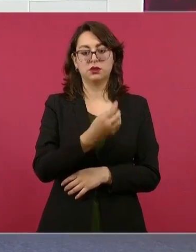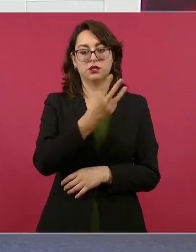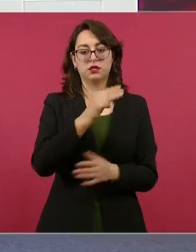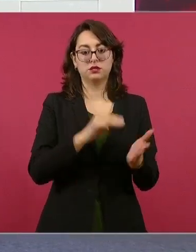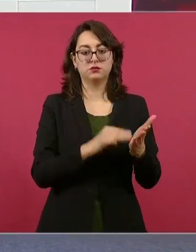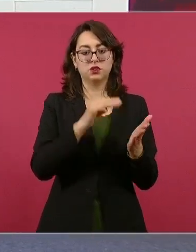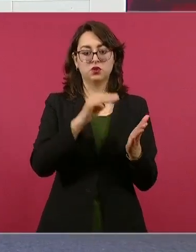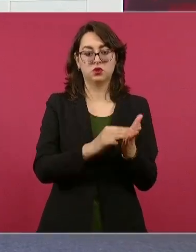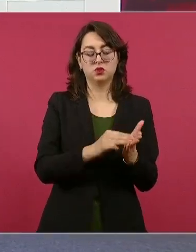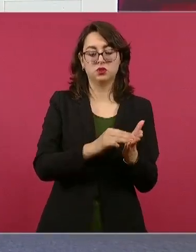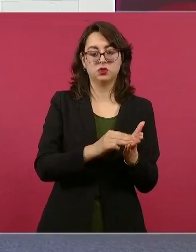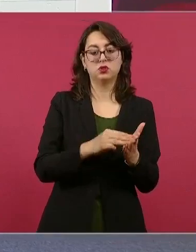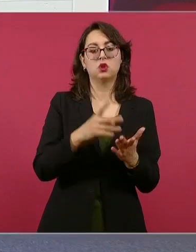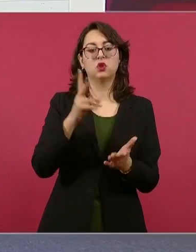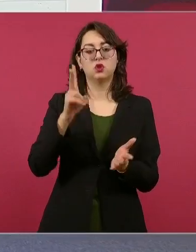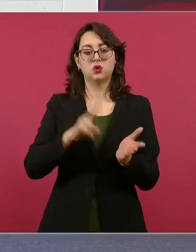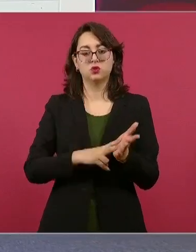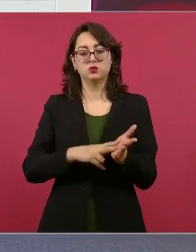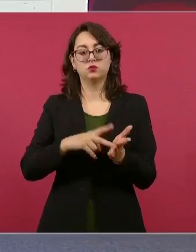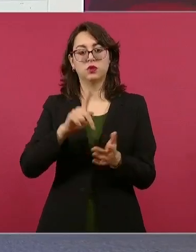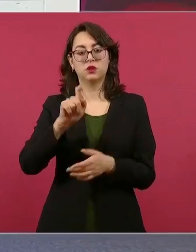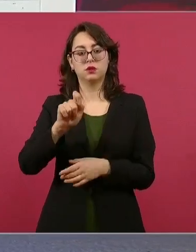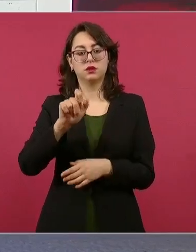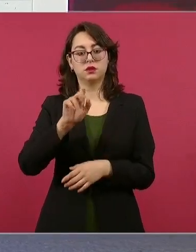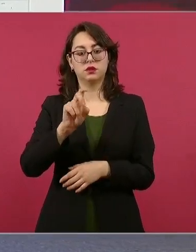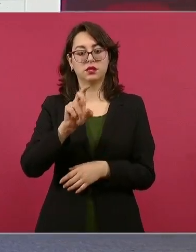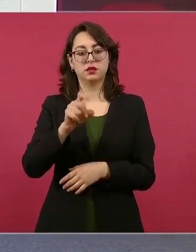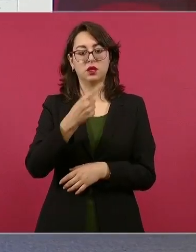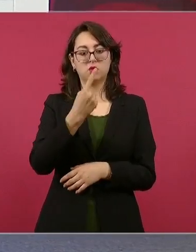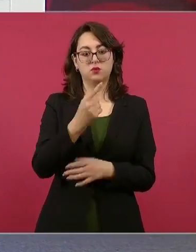284, en el 21, 129,